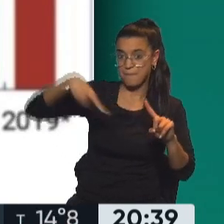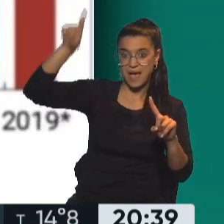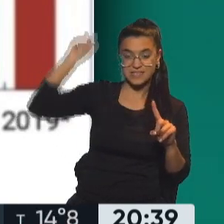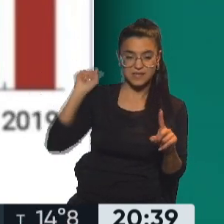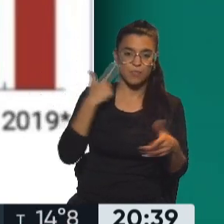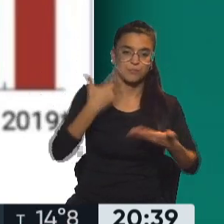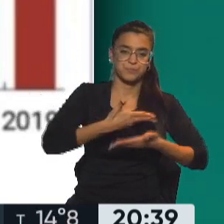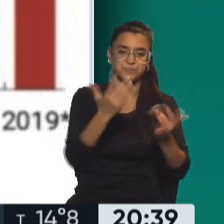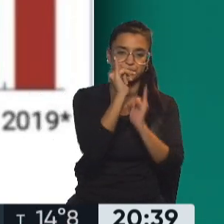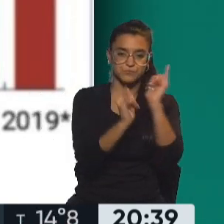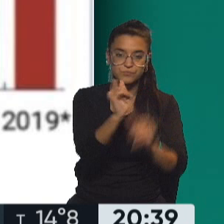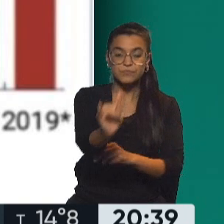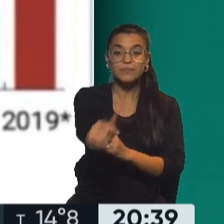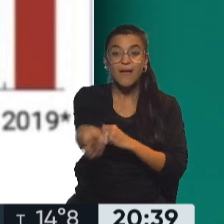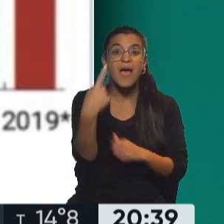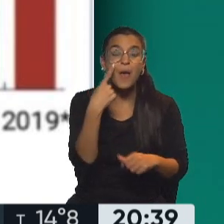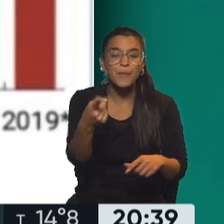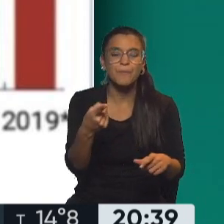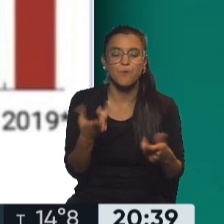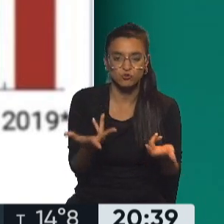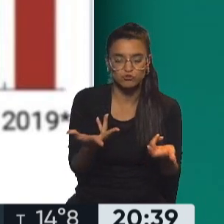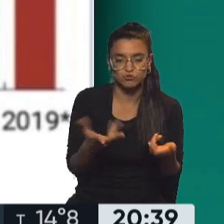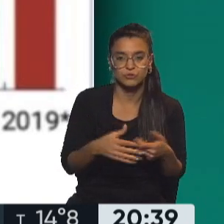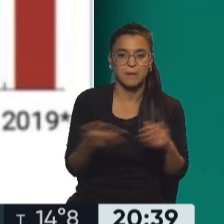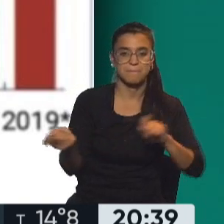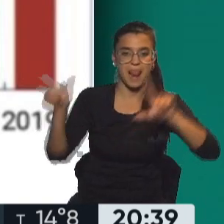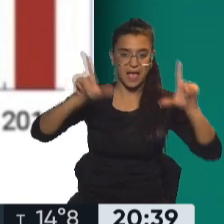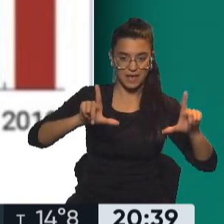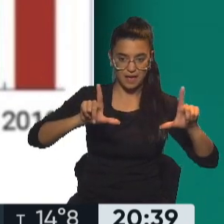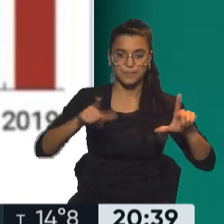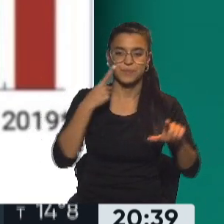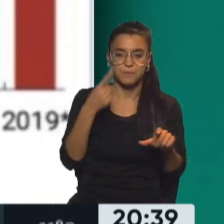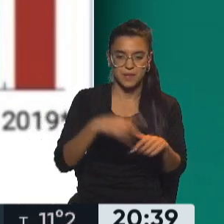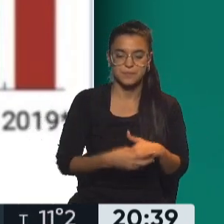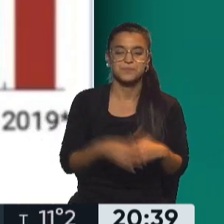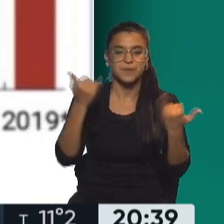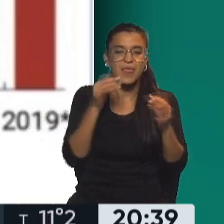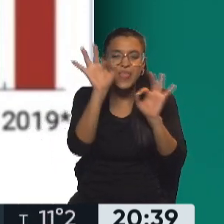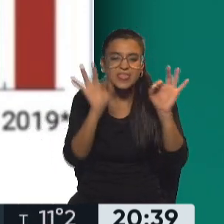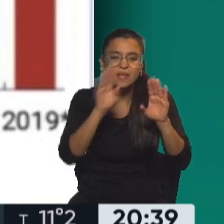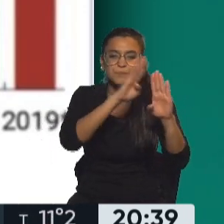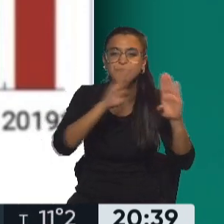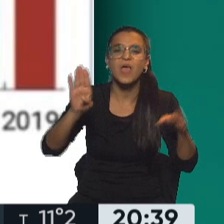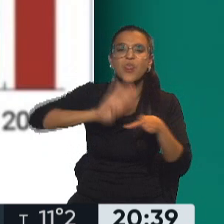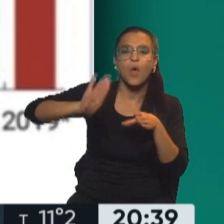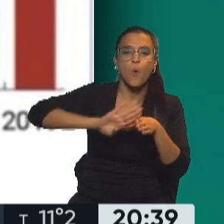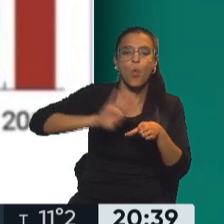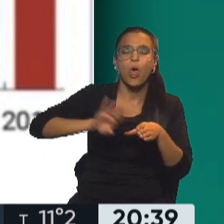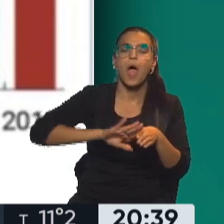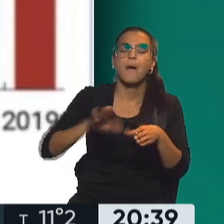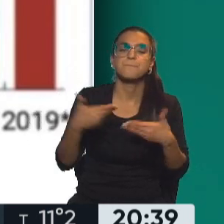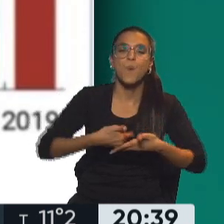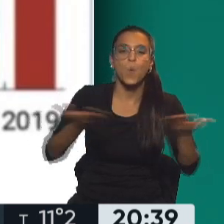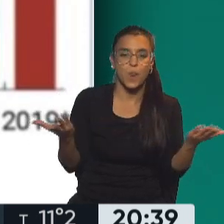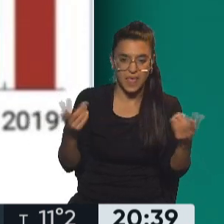los mencionaba, y acá los vemos en una placa. Vean ustedes, ahí está detallado lo que es deuda pública bruta,